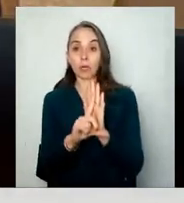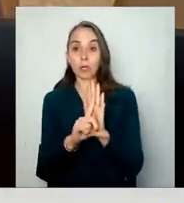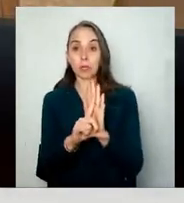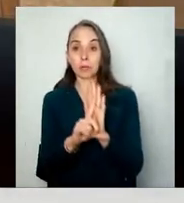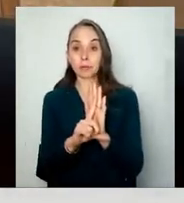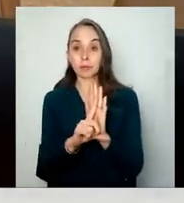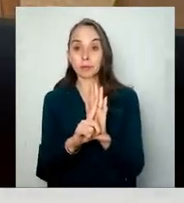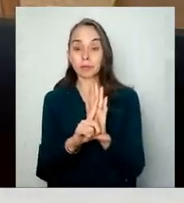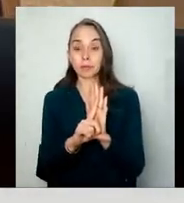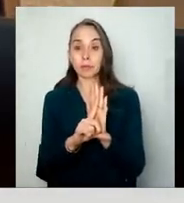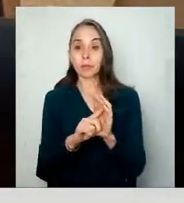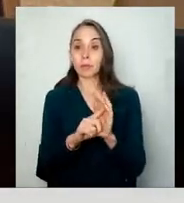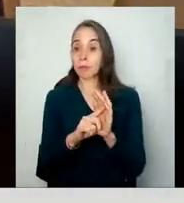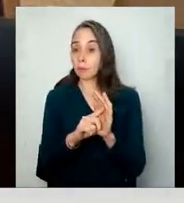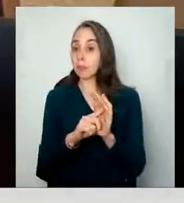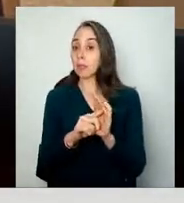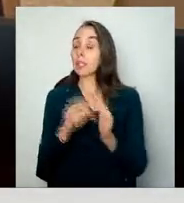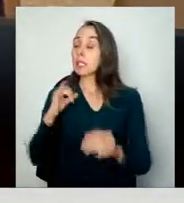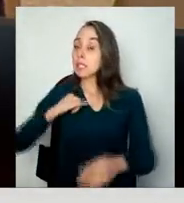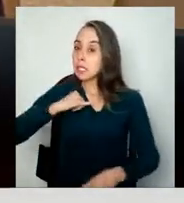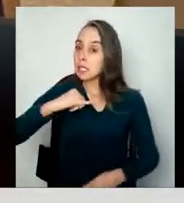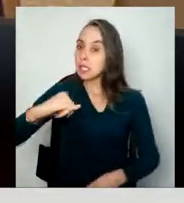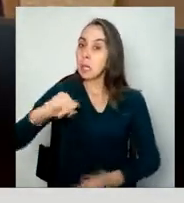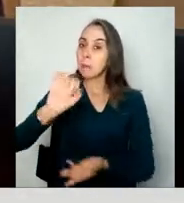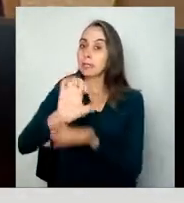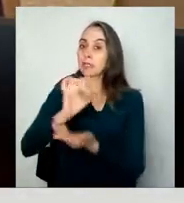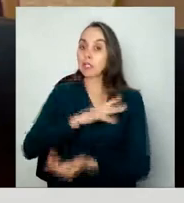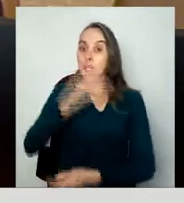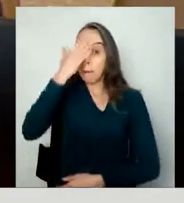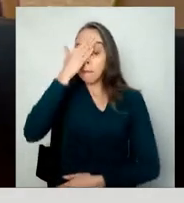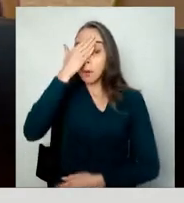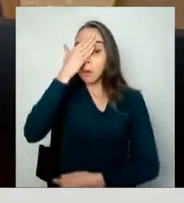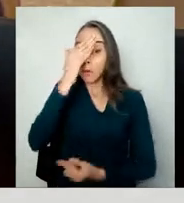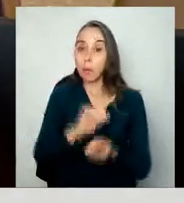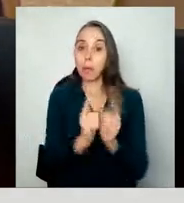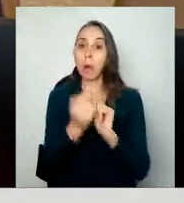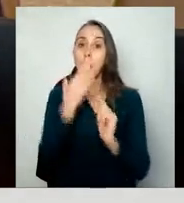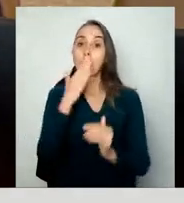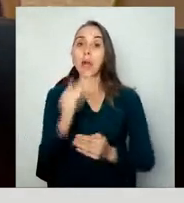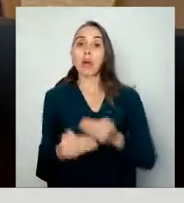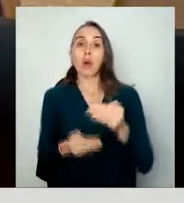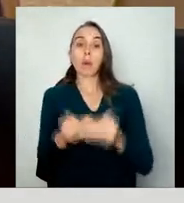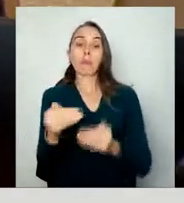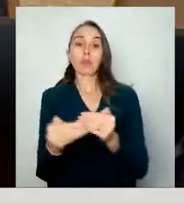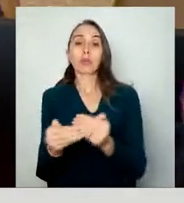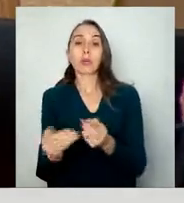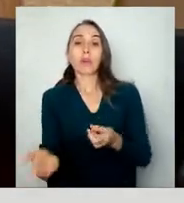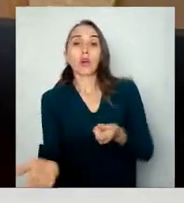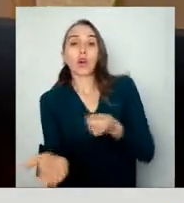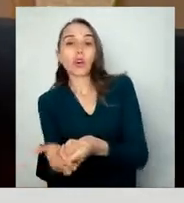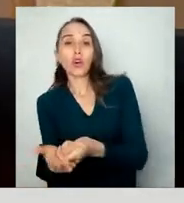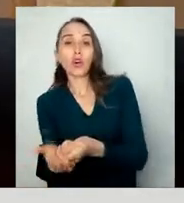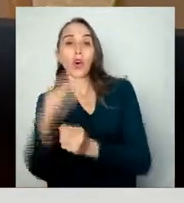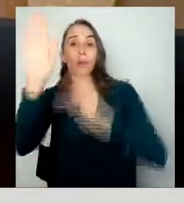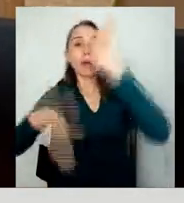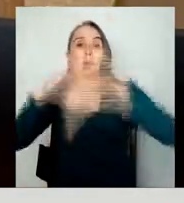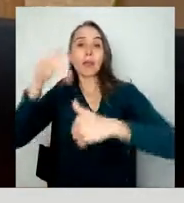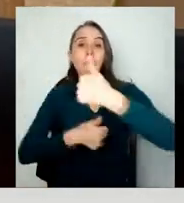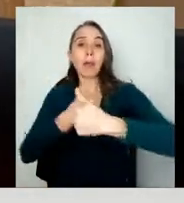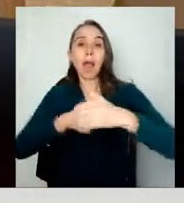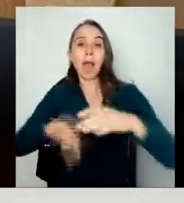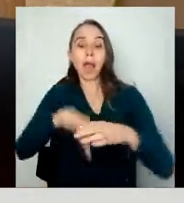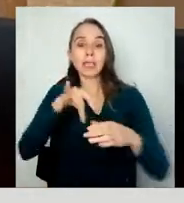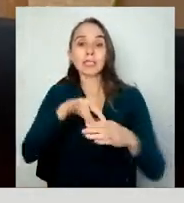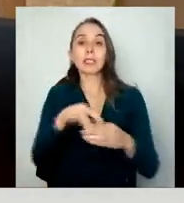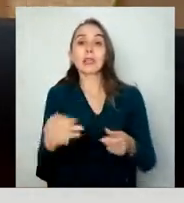permanente que tiene el Estado de chile por ir mejorando en sus procedimientos de adquisición de licitación adquisición de